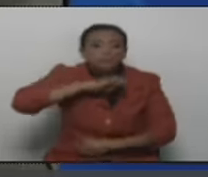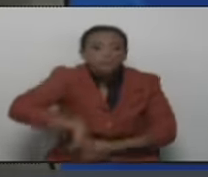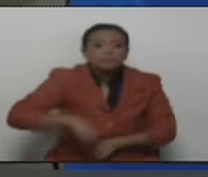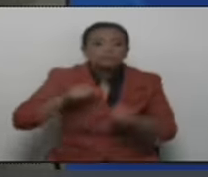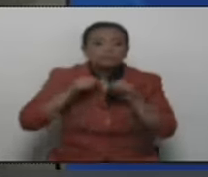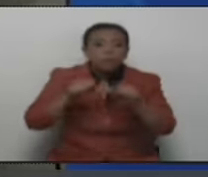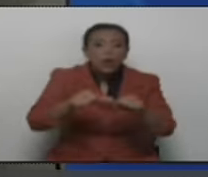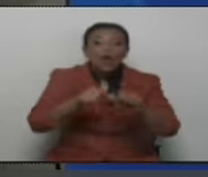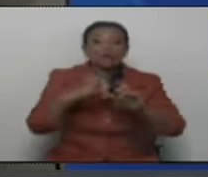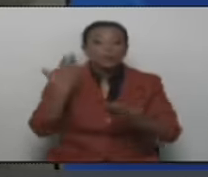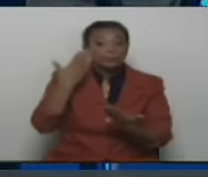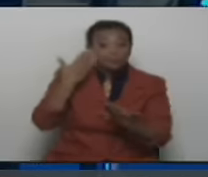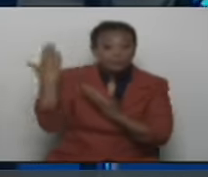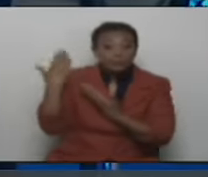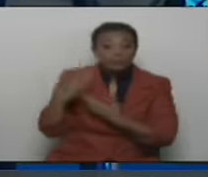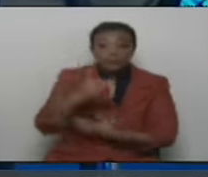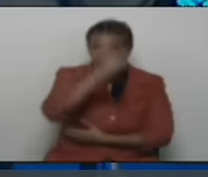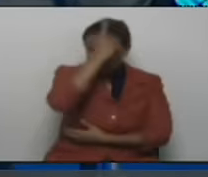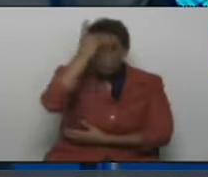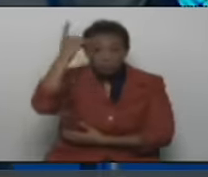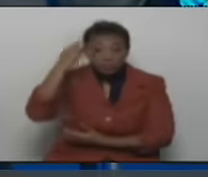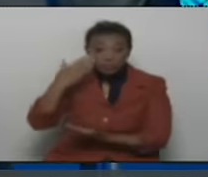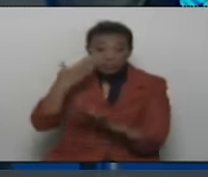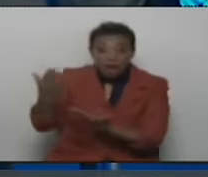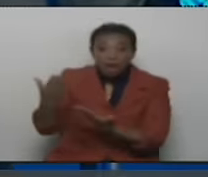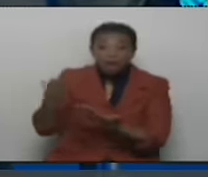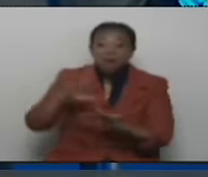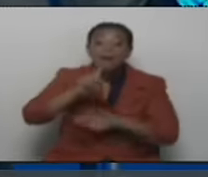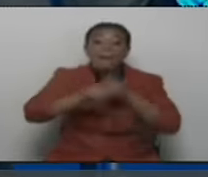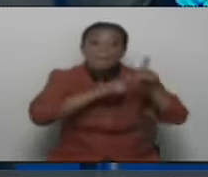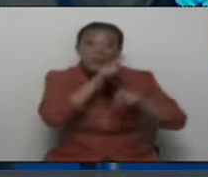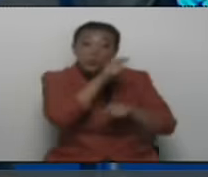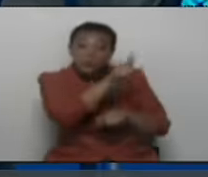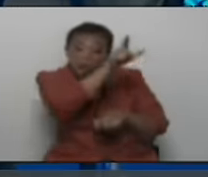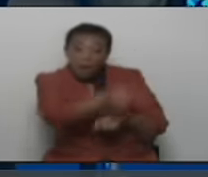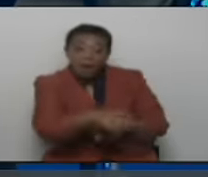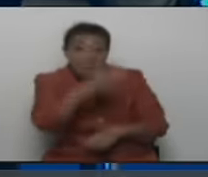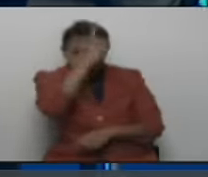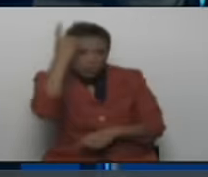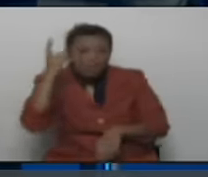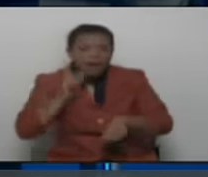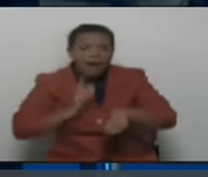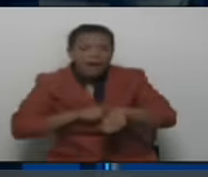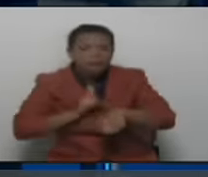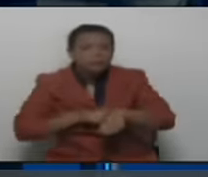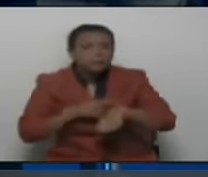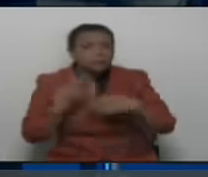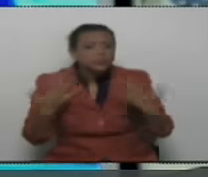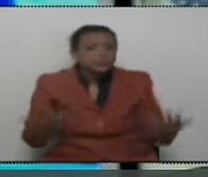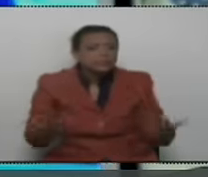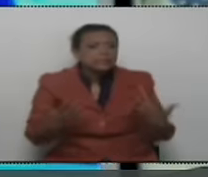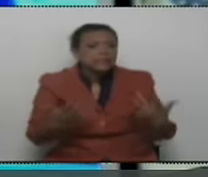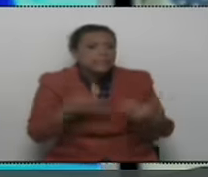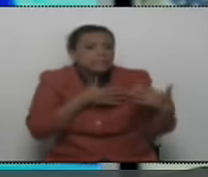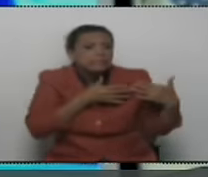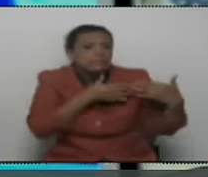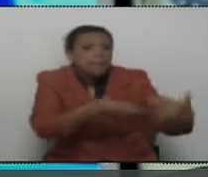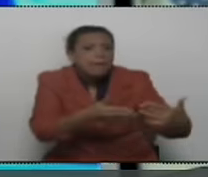bueno, podemos escuchar, Diosdado, y podemos hacerle todas las preguntas. A esta altura,